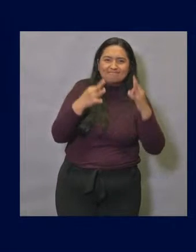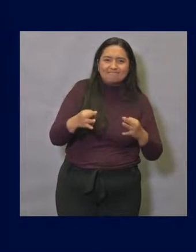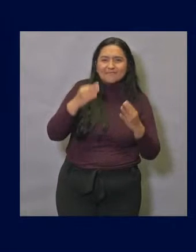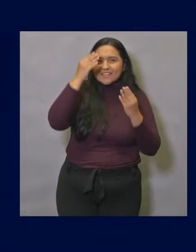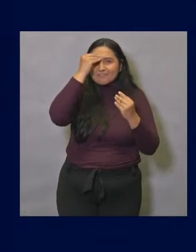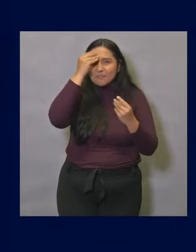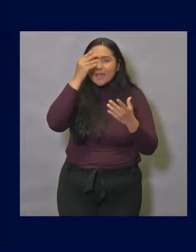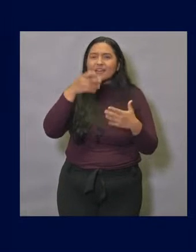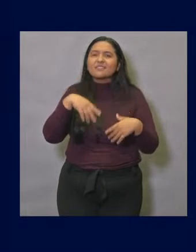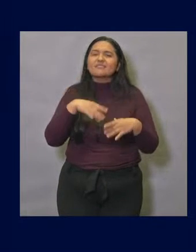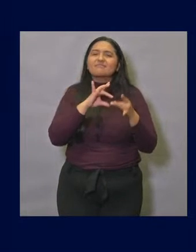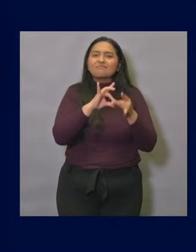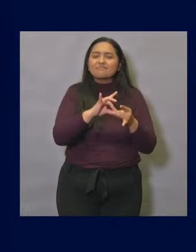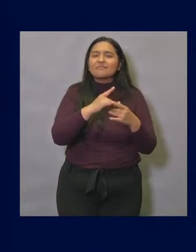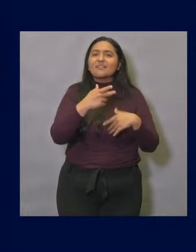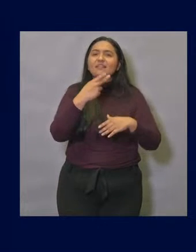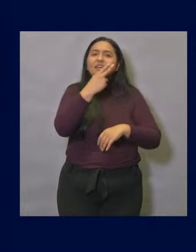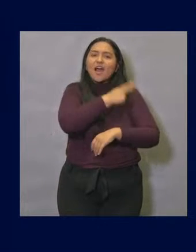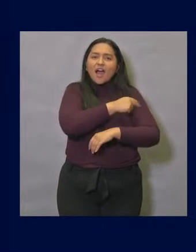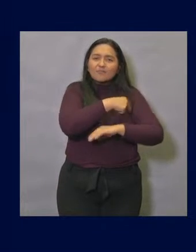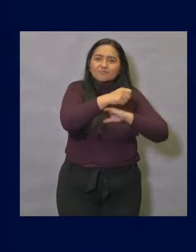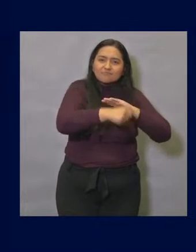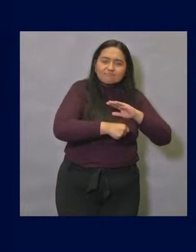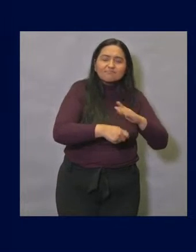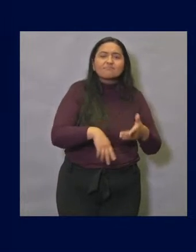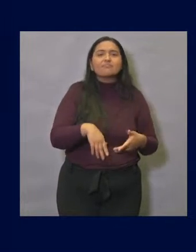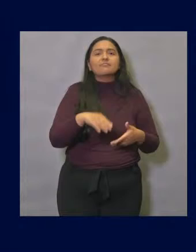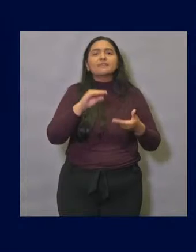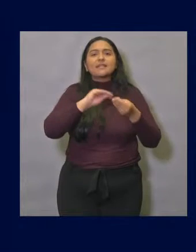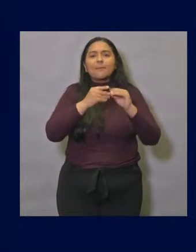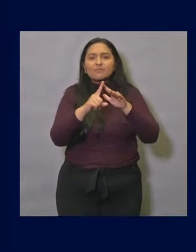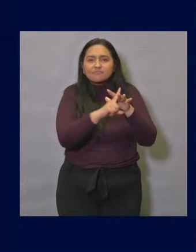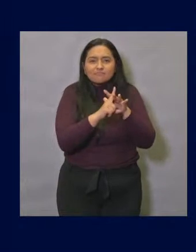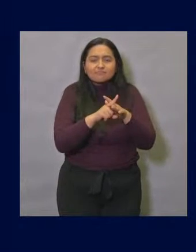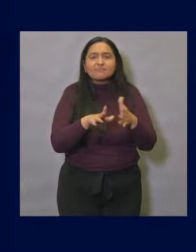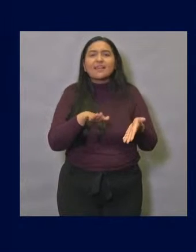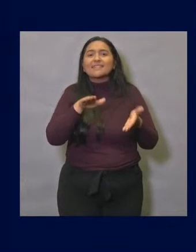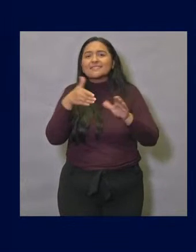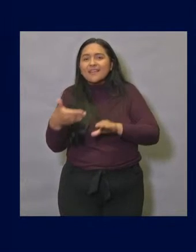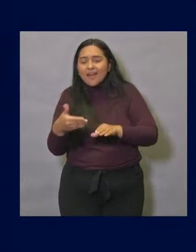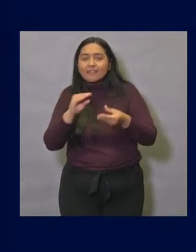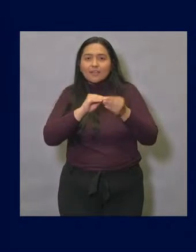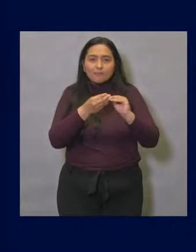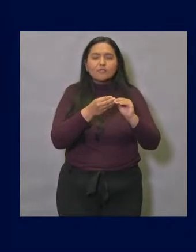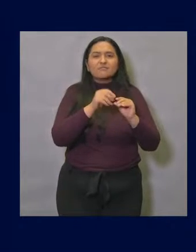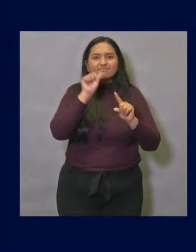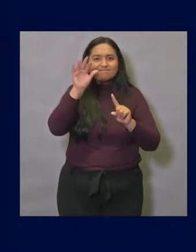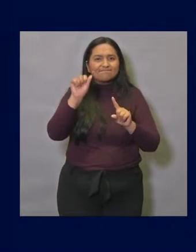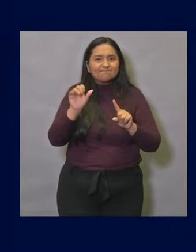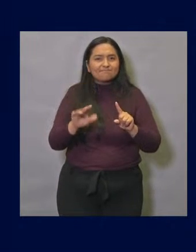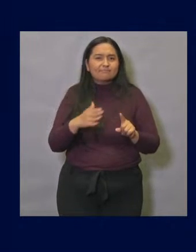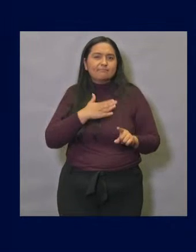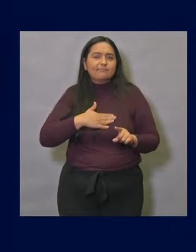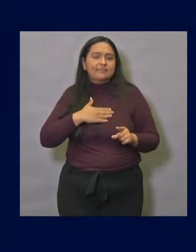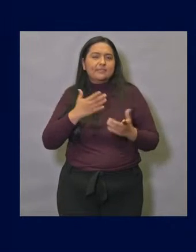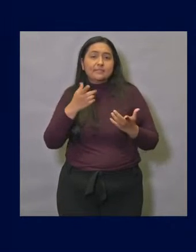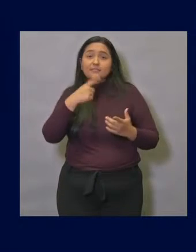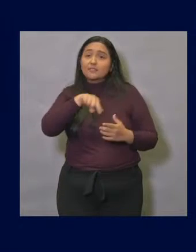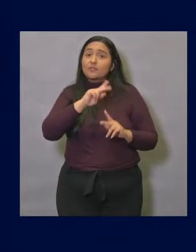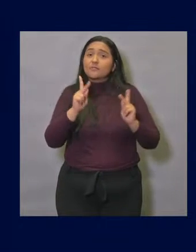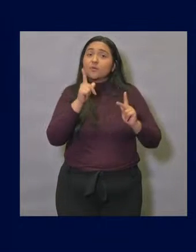de respiradores y muertes que estamos viendo ahora que tanto de nuestros adultos mayores están completamente